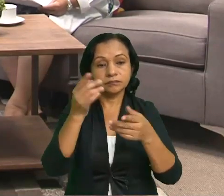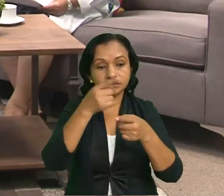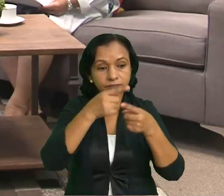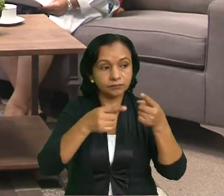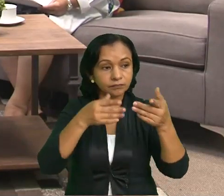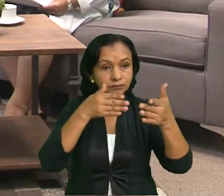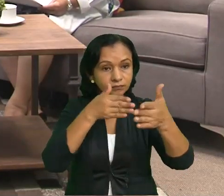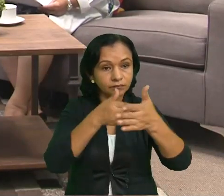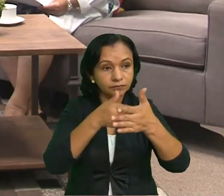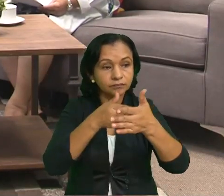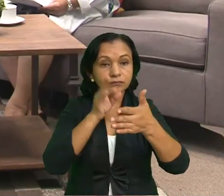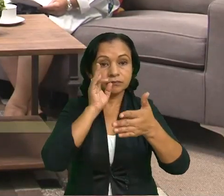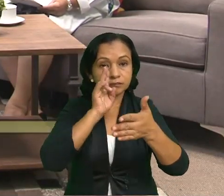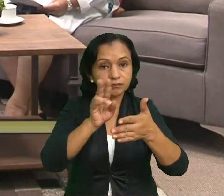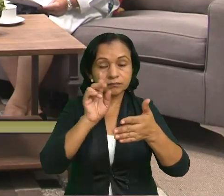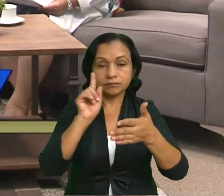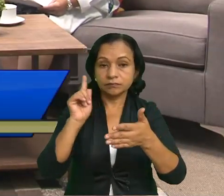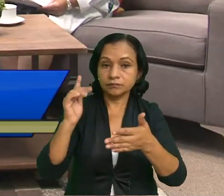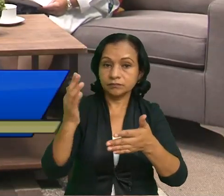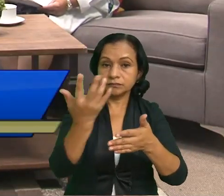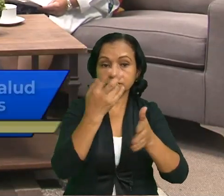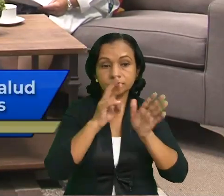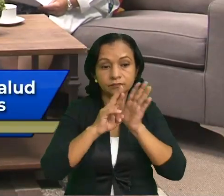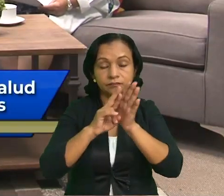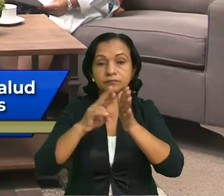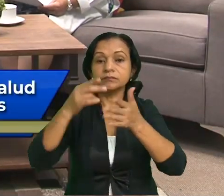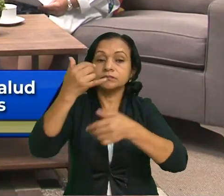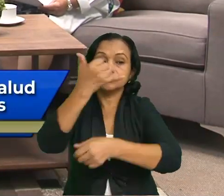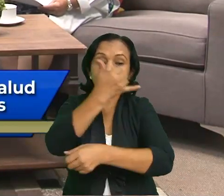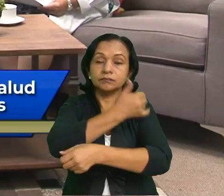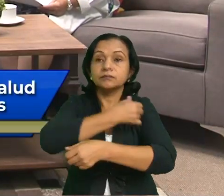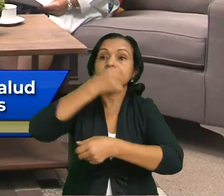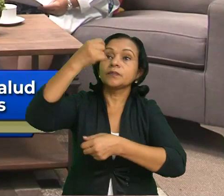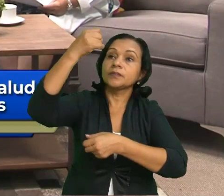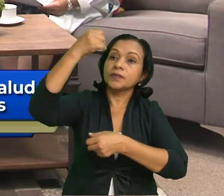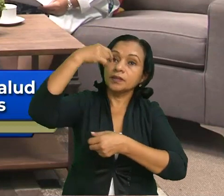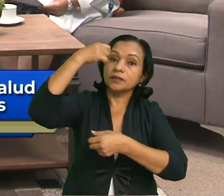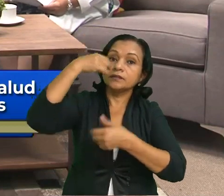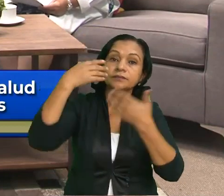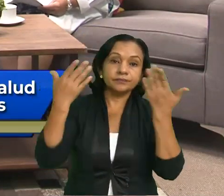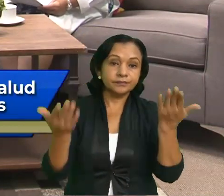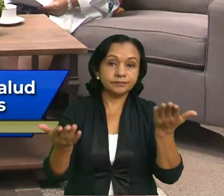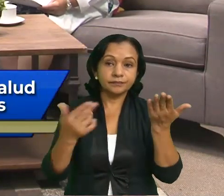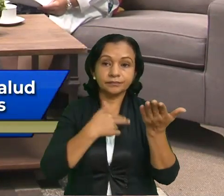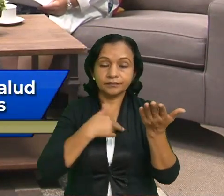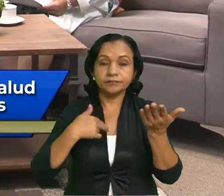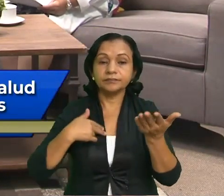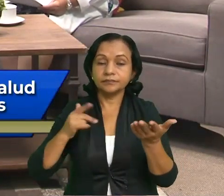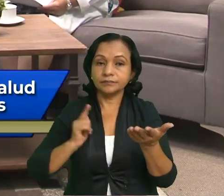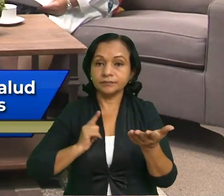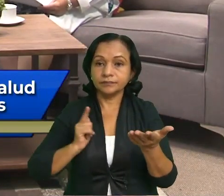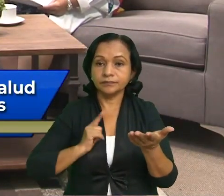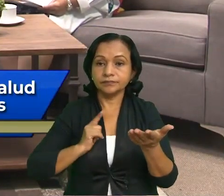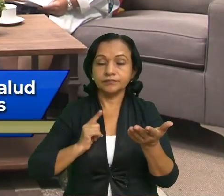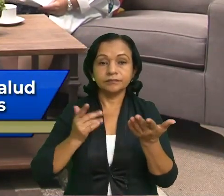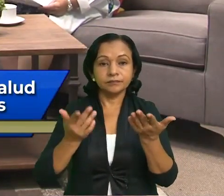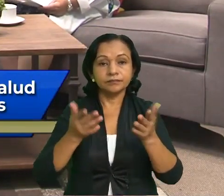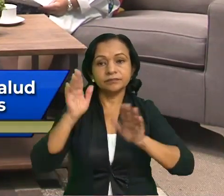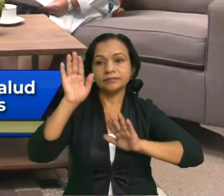donde vimos que todos los resultados de las jornadas de vacunación y estrategias comunitarias se alcanzaron porque la comunidad